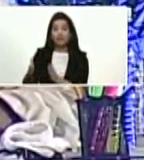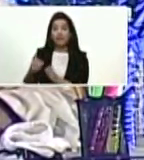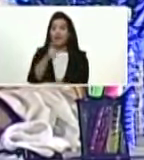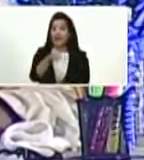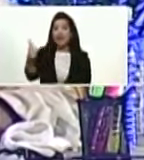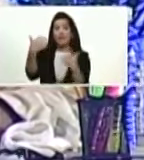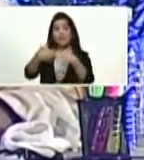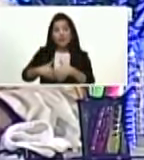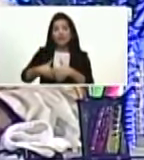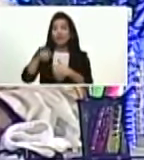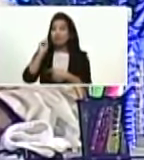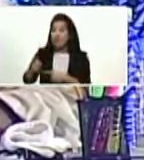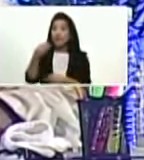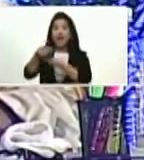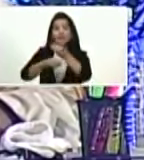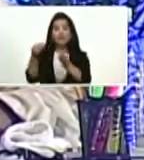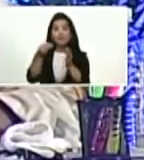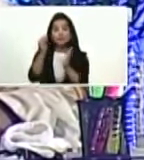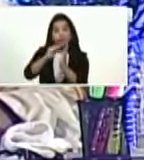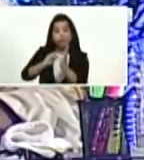un plan